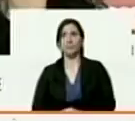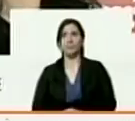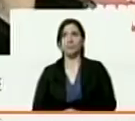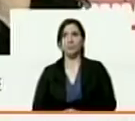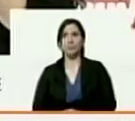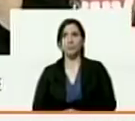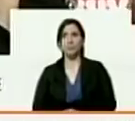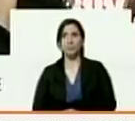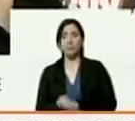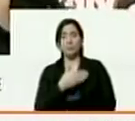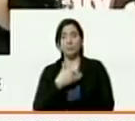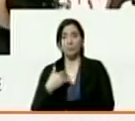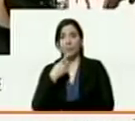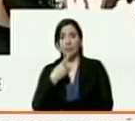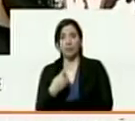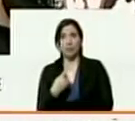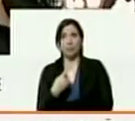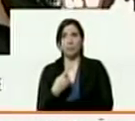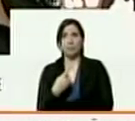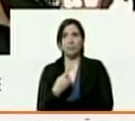además de eso quiero decirte